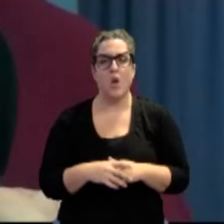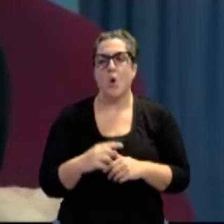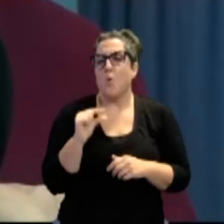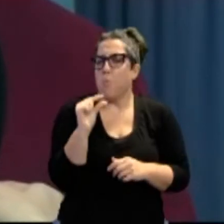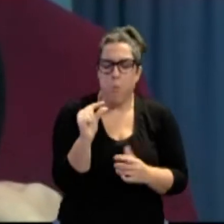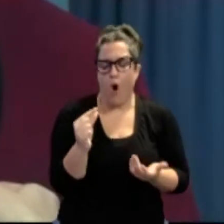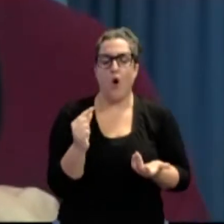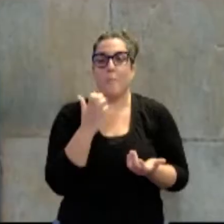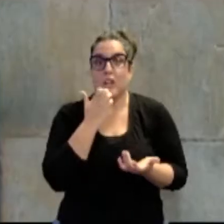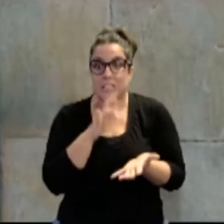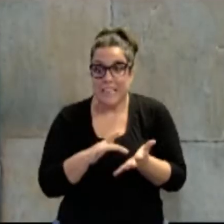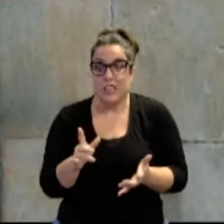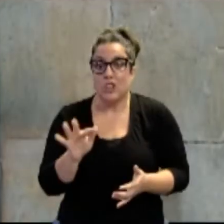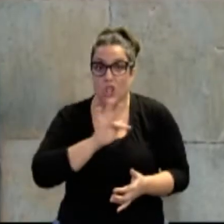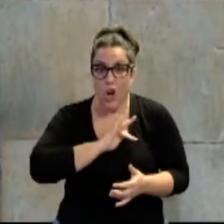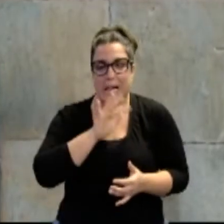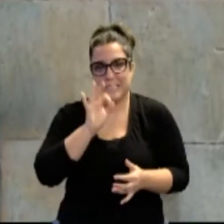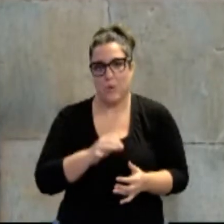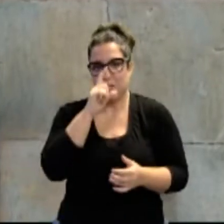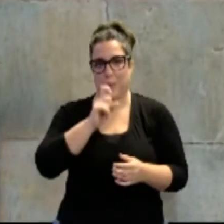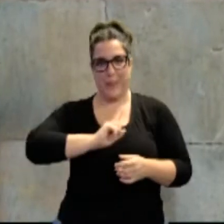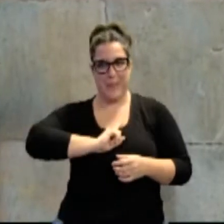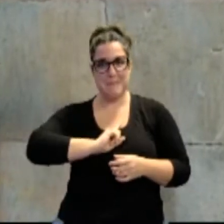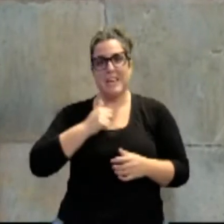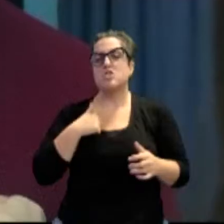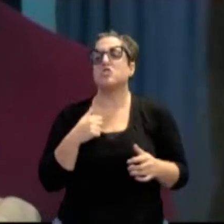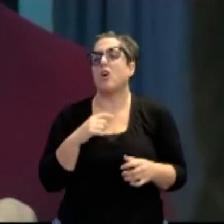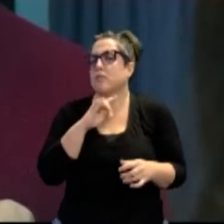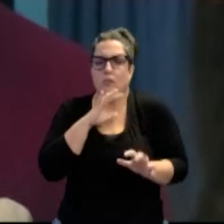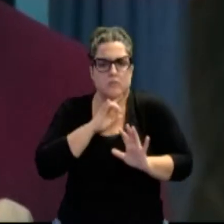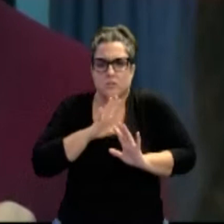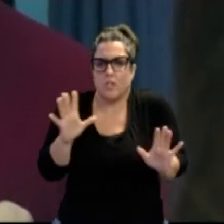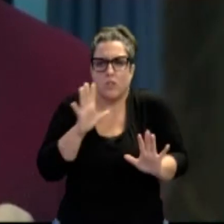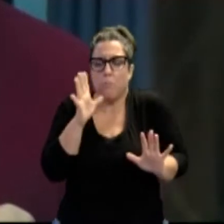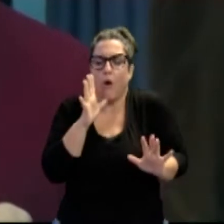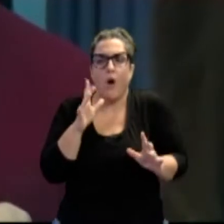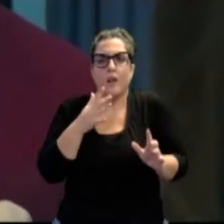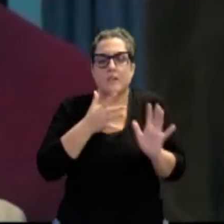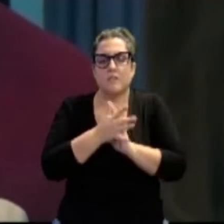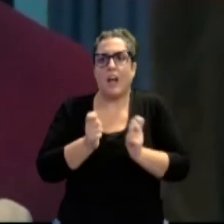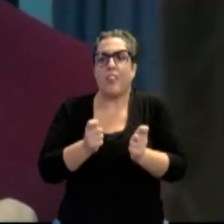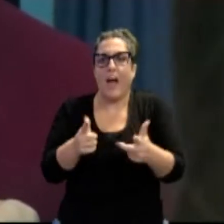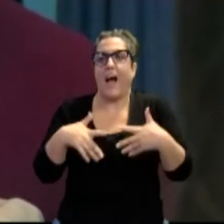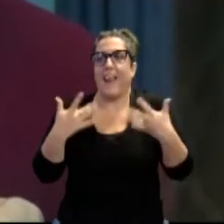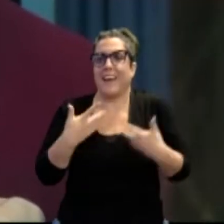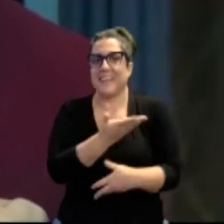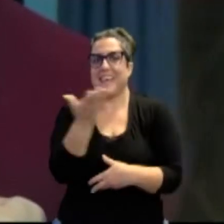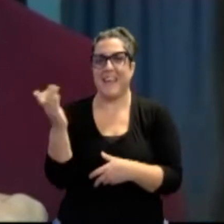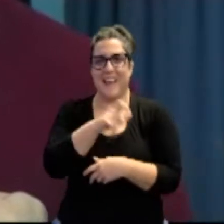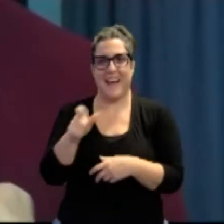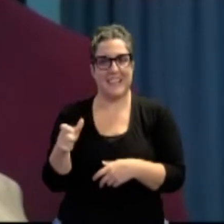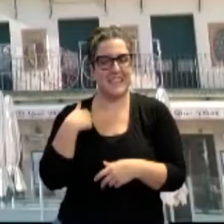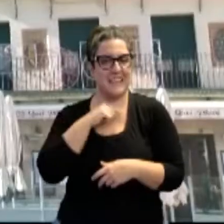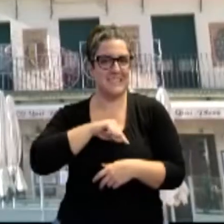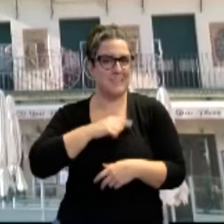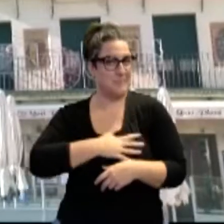que al que le haya dado se acordará del mío y también, sí. Me alegro mucho, por lo menos te entra subidón. Sinceramente, hace un subidón de dar alegría a la gente es una sensación